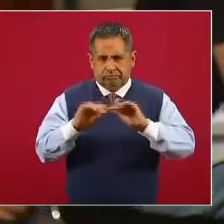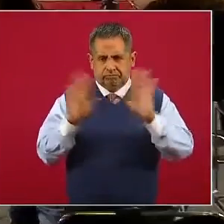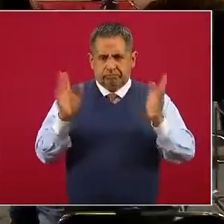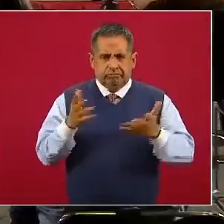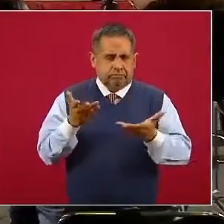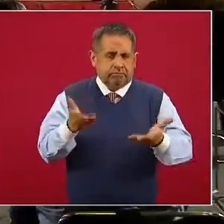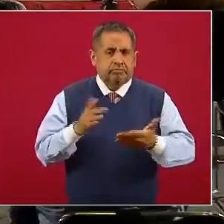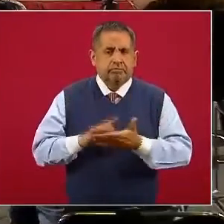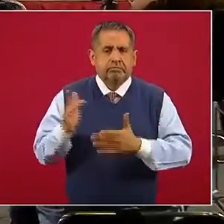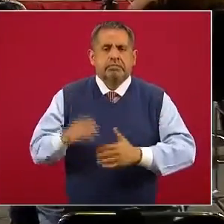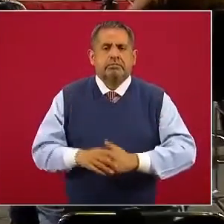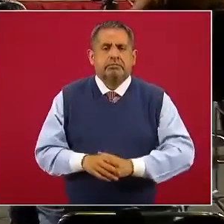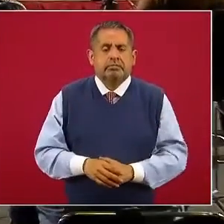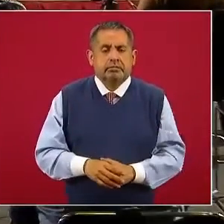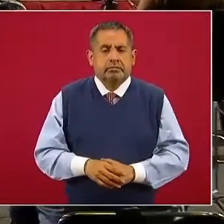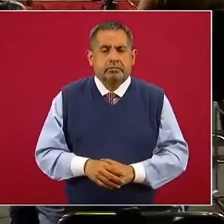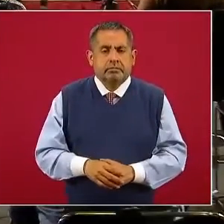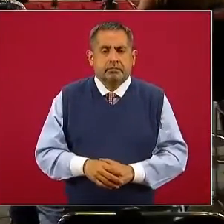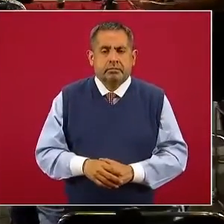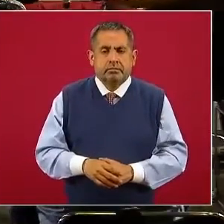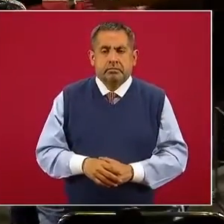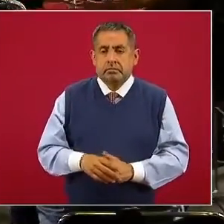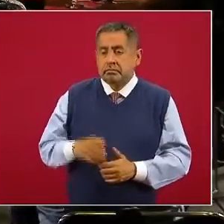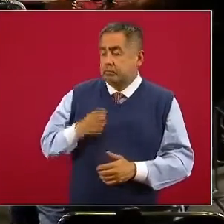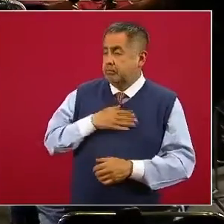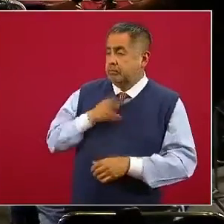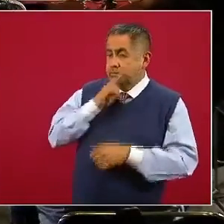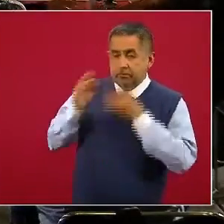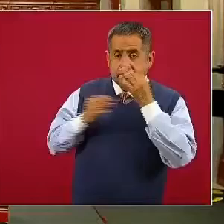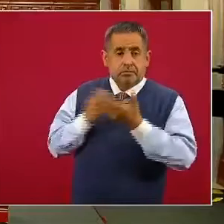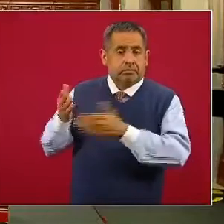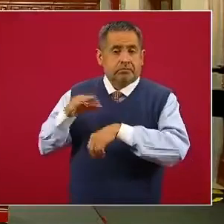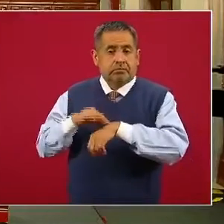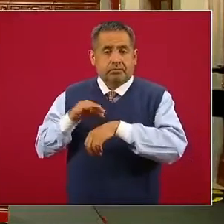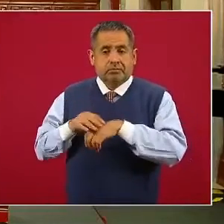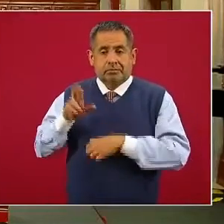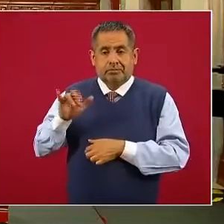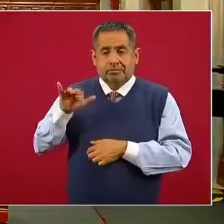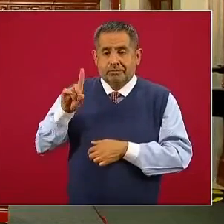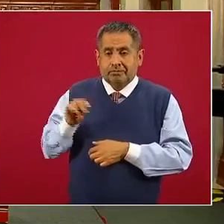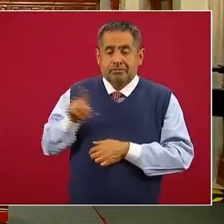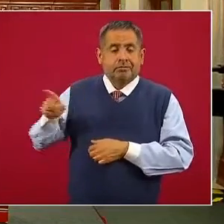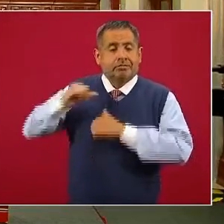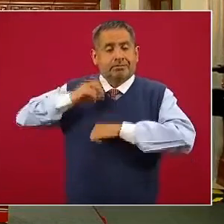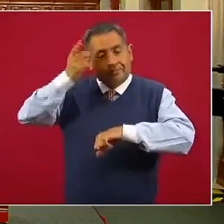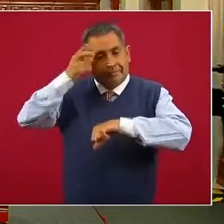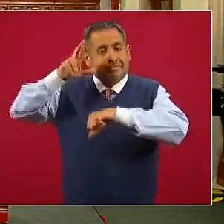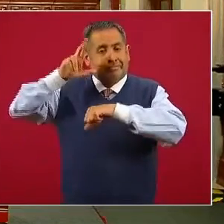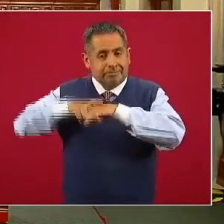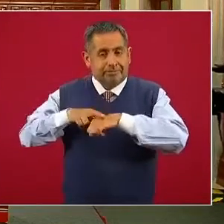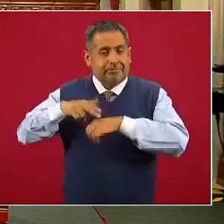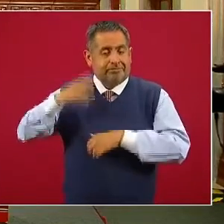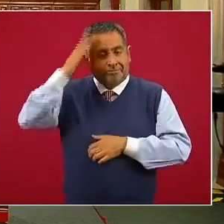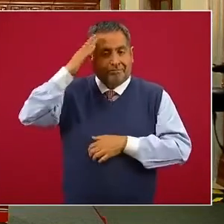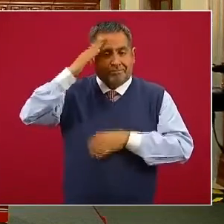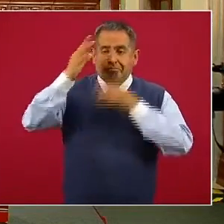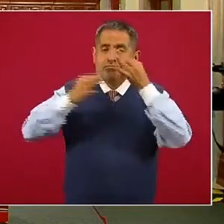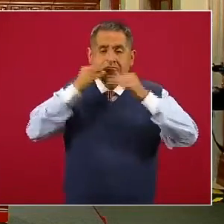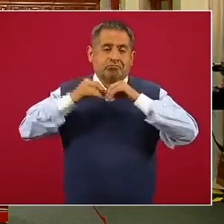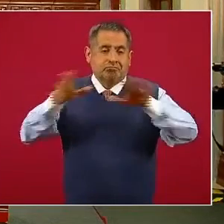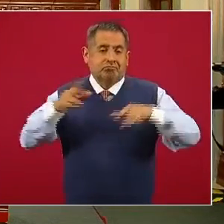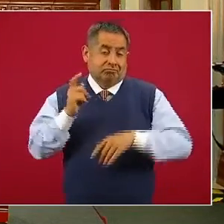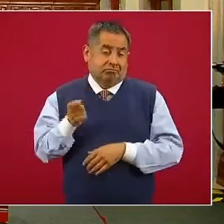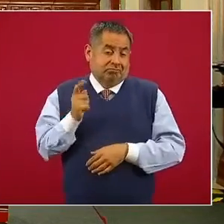estas dudas. Gracias. La buena noticia es que aquí está con nosotros el doctor Ricardo Cortés Alcalá, quien es director general de promoción de la salud y es el